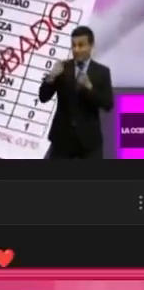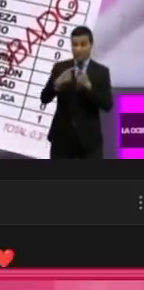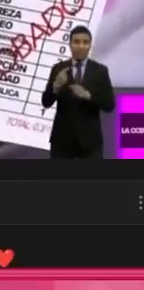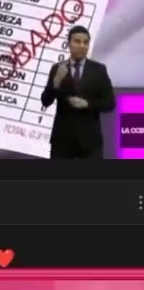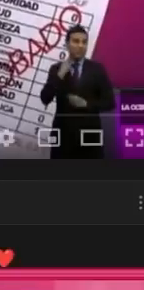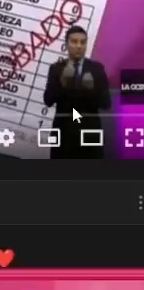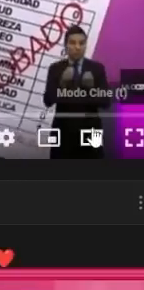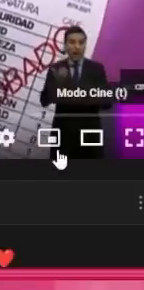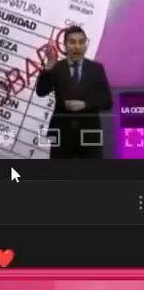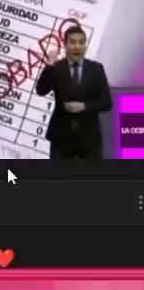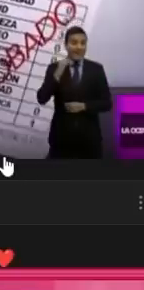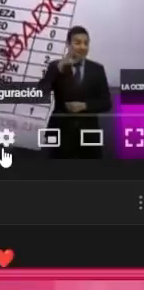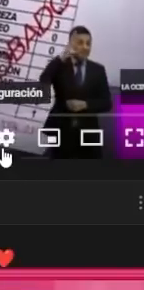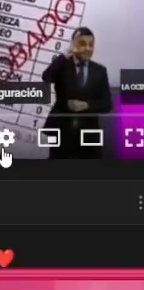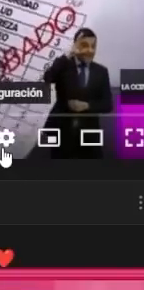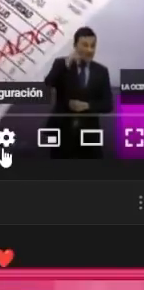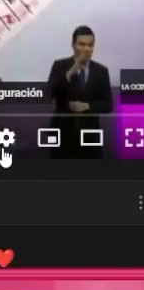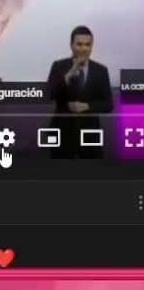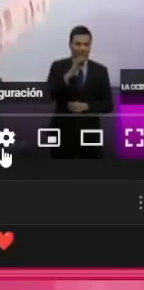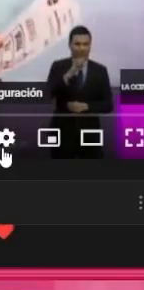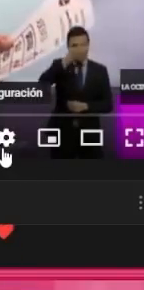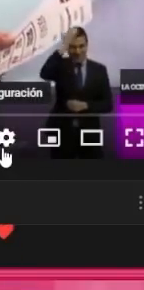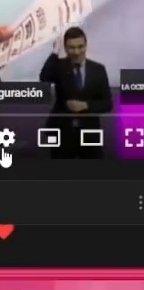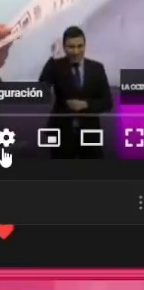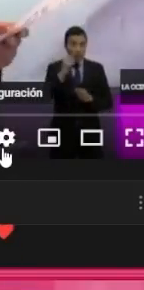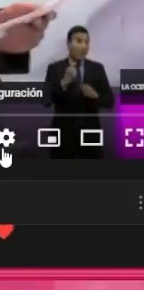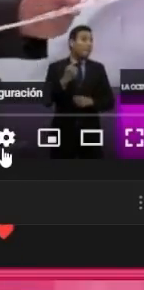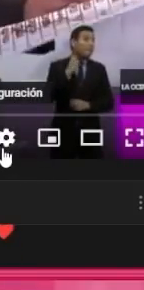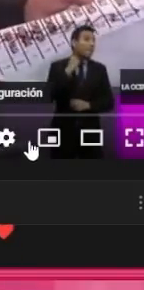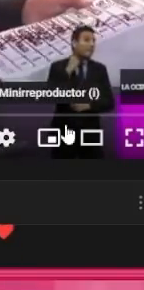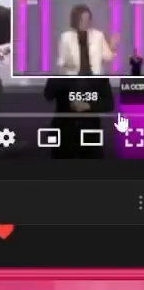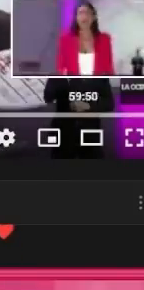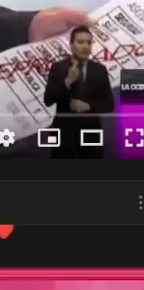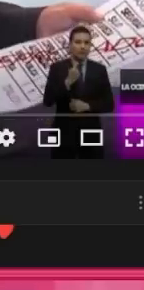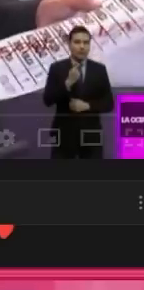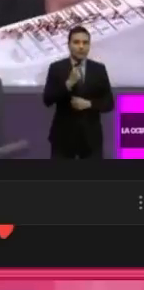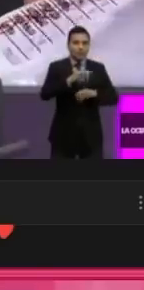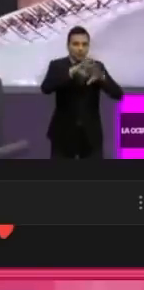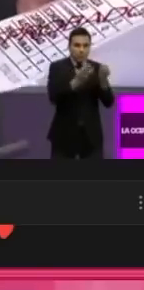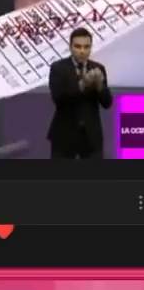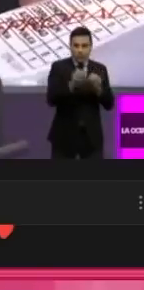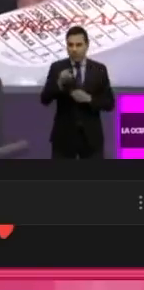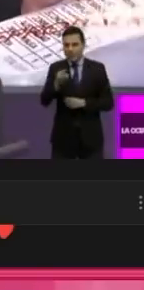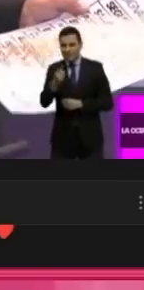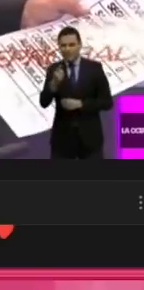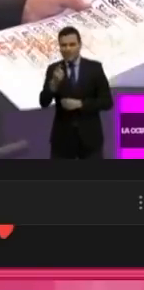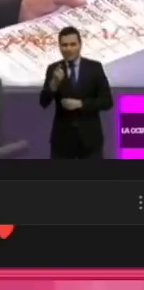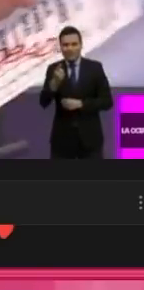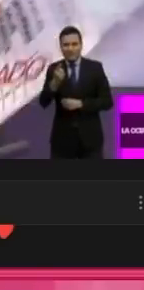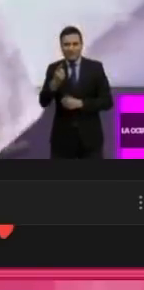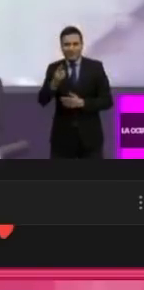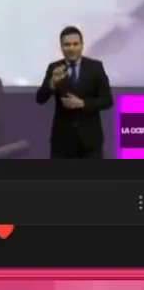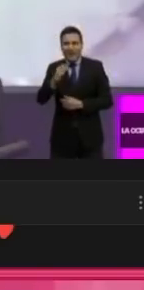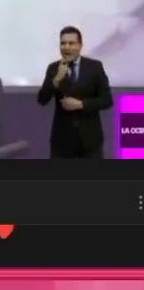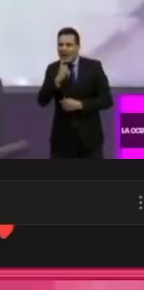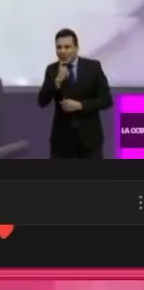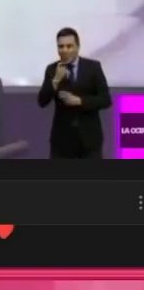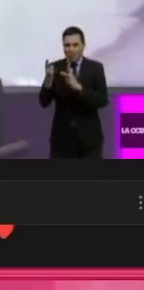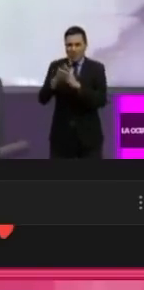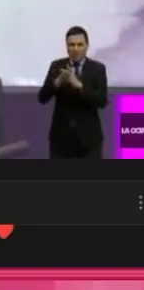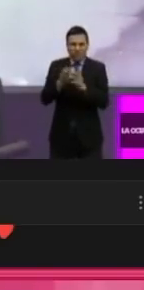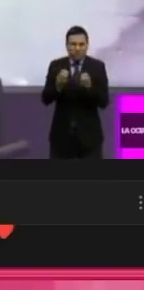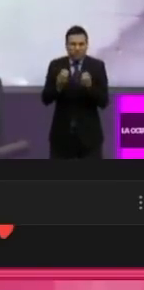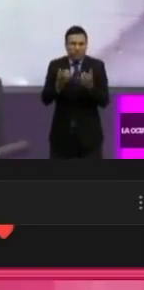suma de Felipe Calderón y Peña Nieto. Oye, ahorita matan, a mexicanos los matan, estando